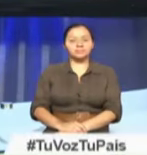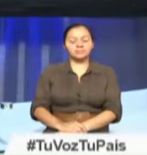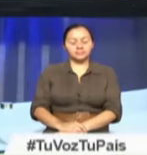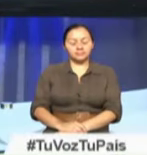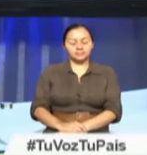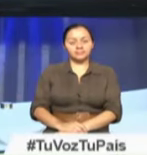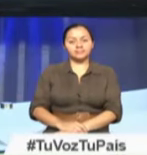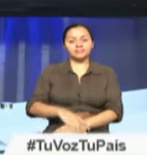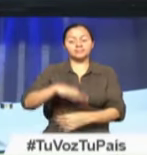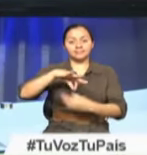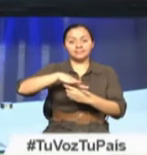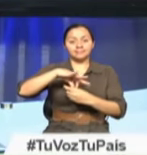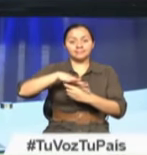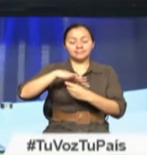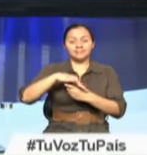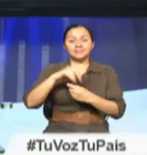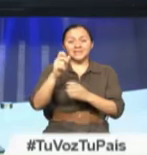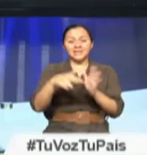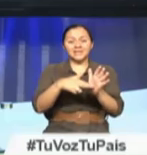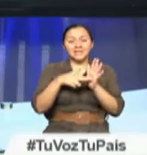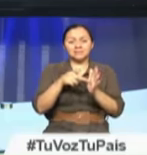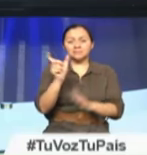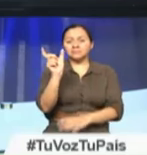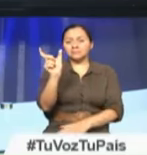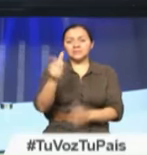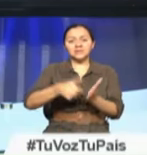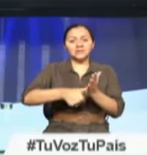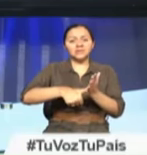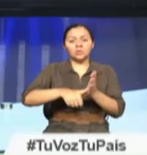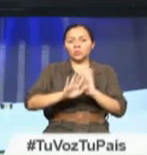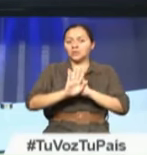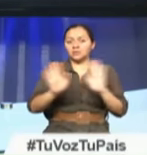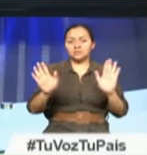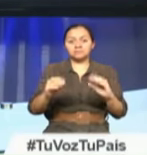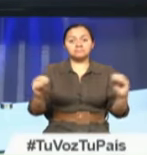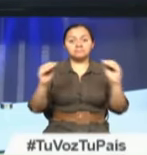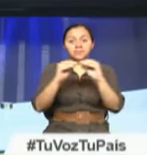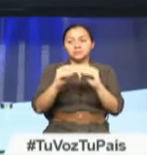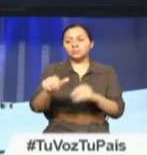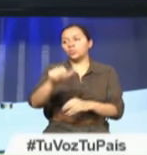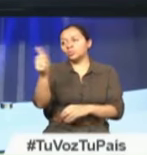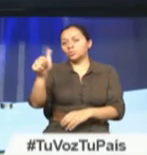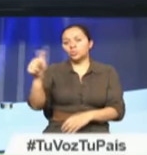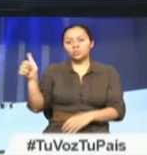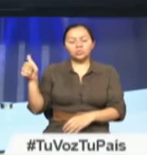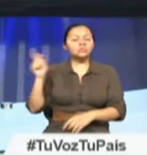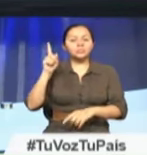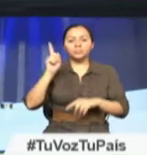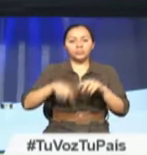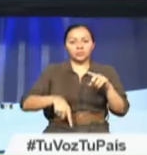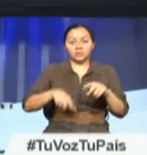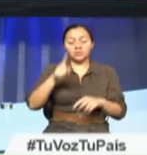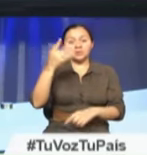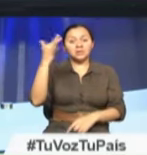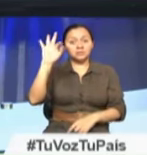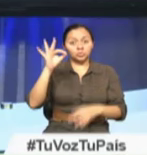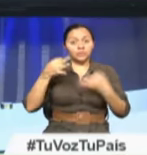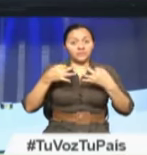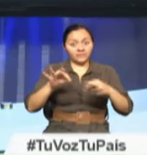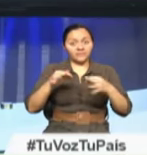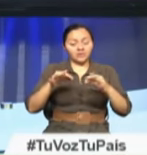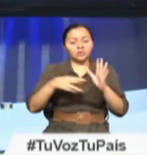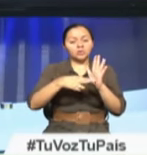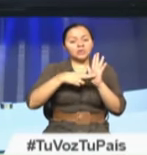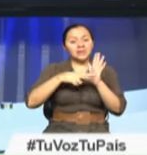Para el sufragio, el único requisito válido es la cédula de identidad. Por ello, hasta el 19 de febrero, el Registro